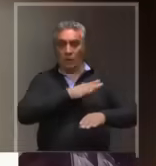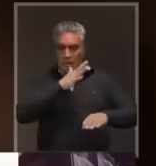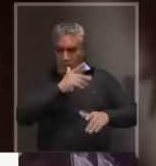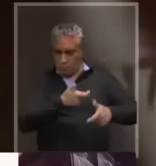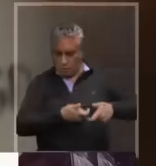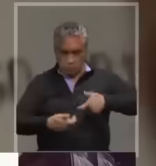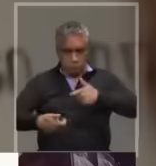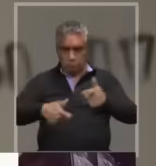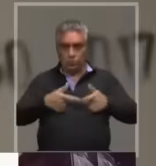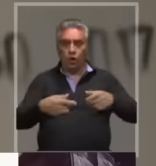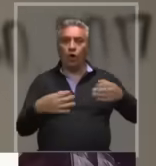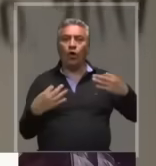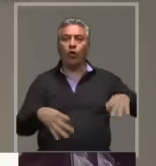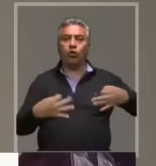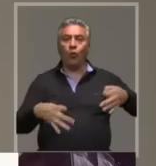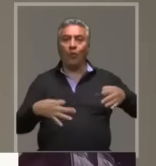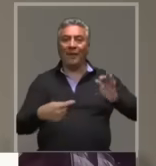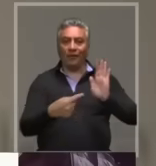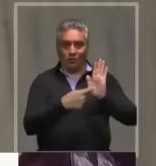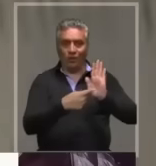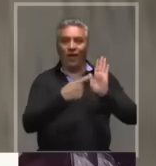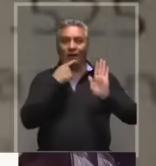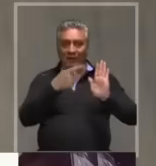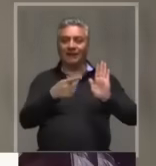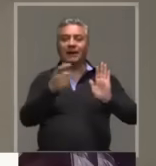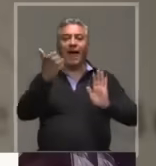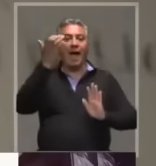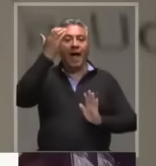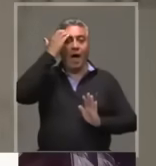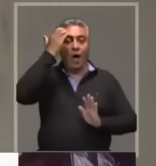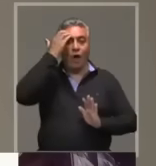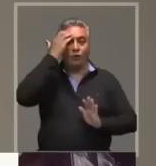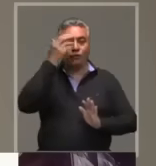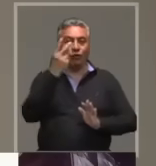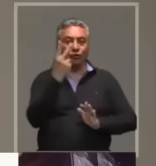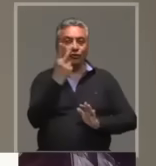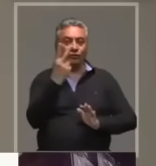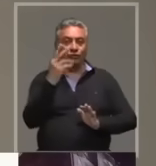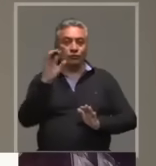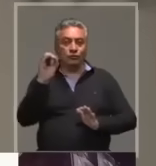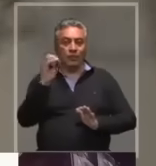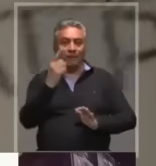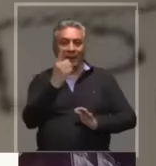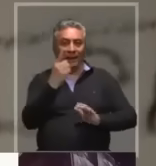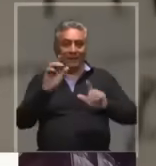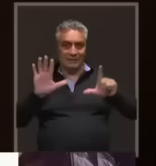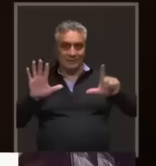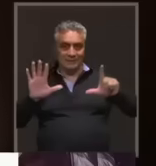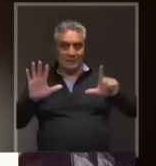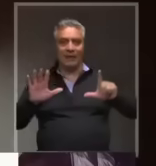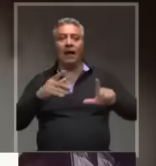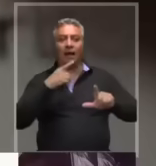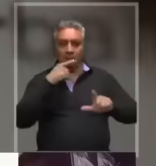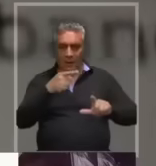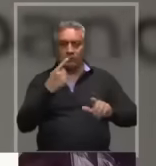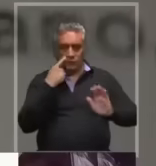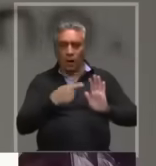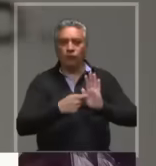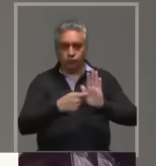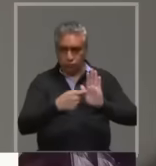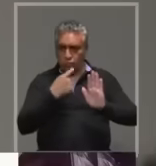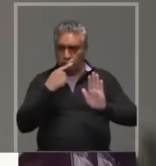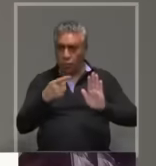Este documento es decidor, fechado en agosto del 2017. Se subestima en él los riesgos evidentes de sumar